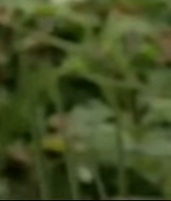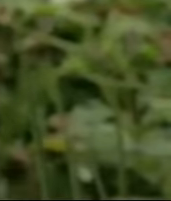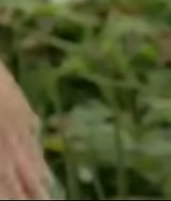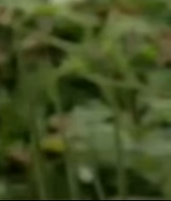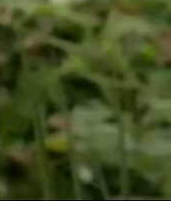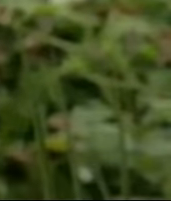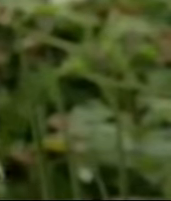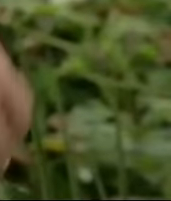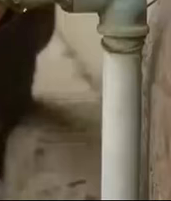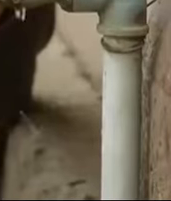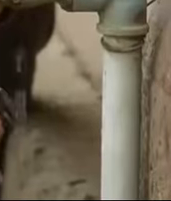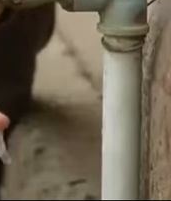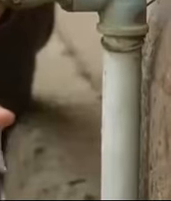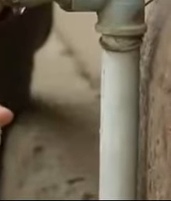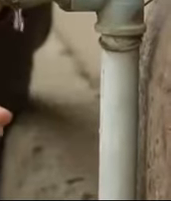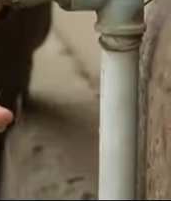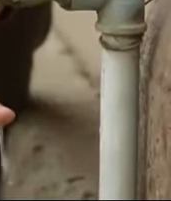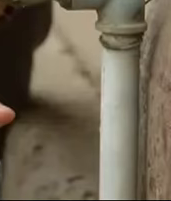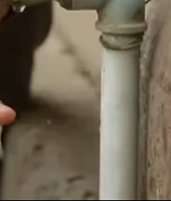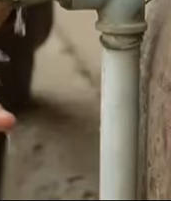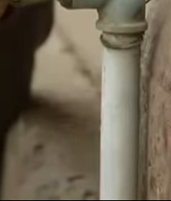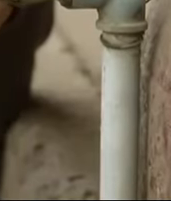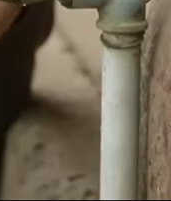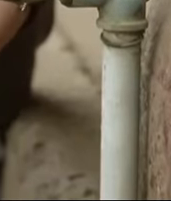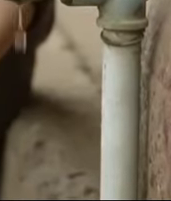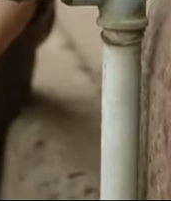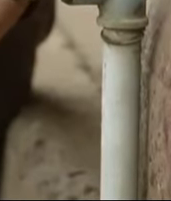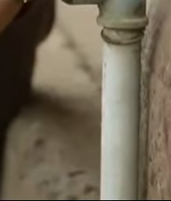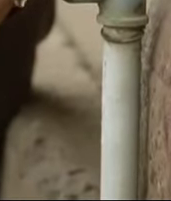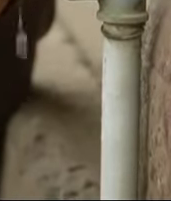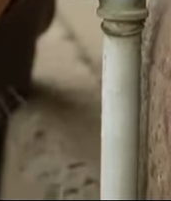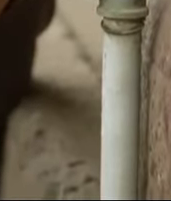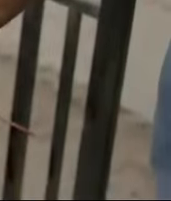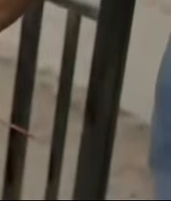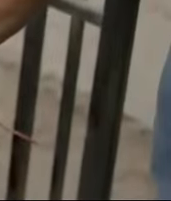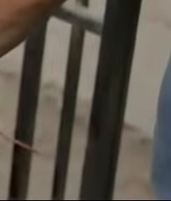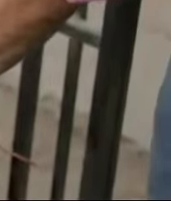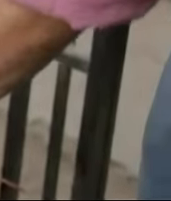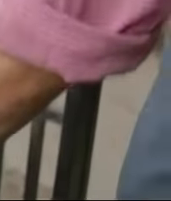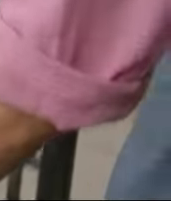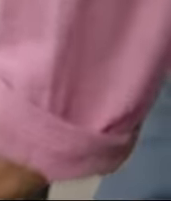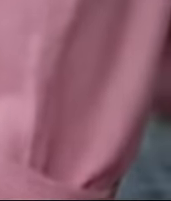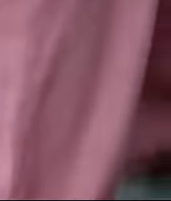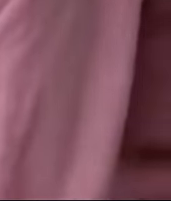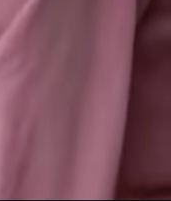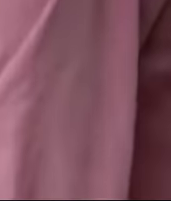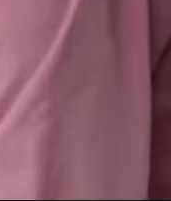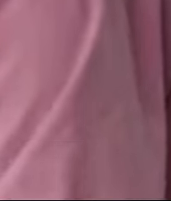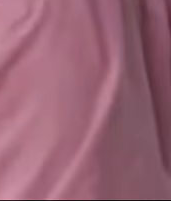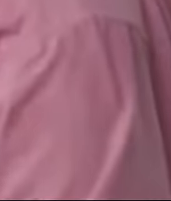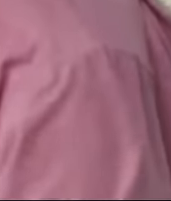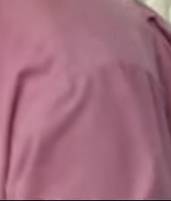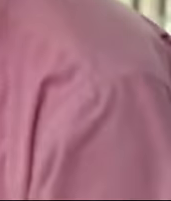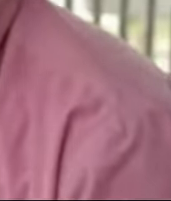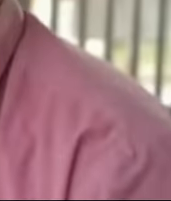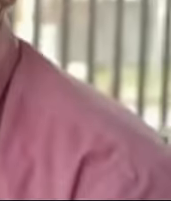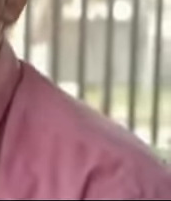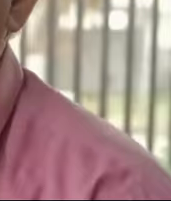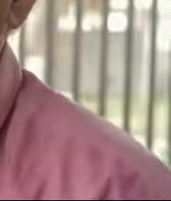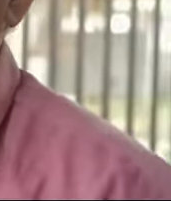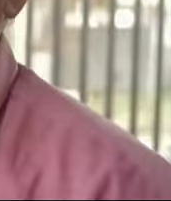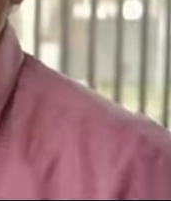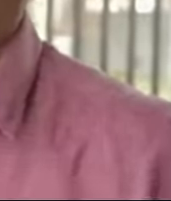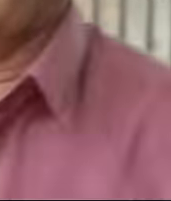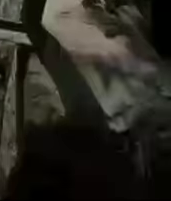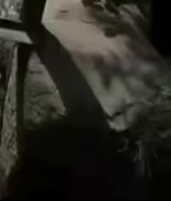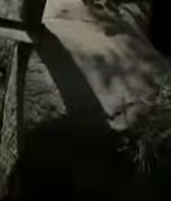de cloruro de sodio en el agua potable. Según el diputado Santana, por el mal sabor del agua, las personas se ven en la obligación de incurrir en gastos extras